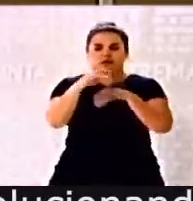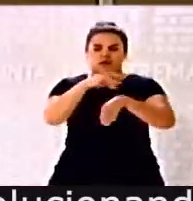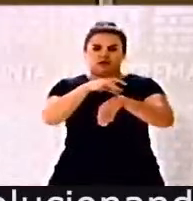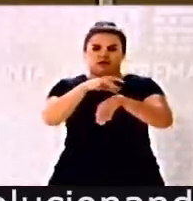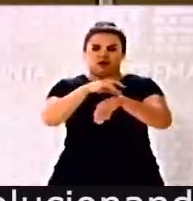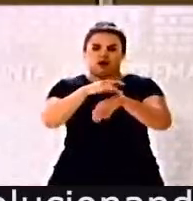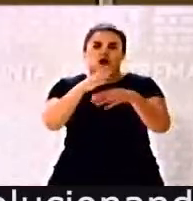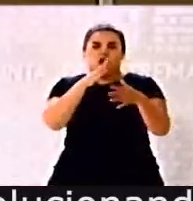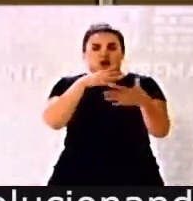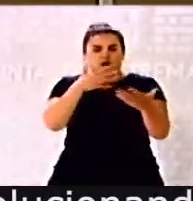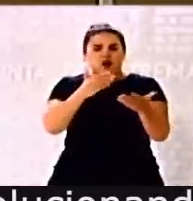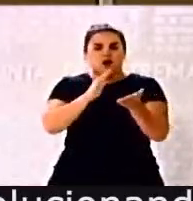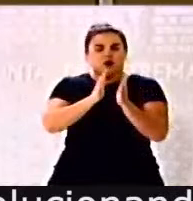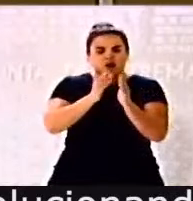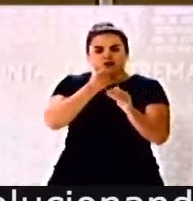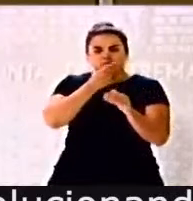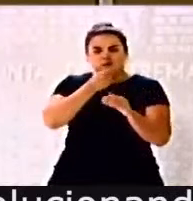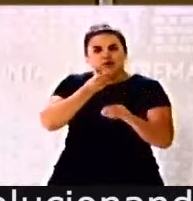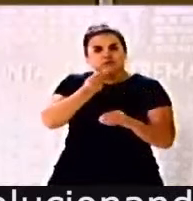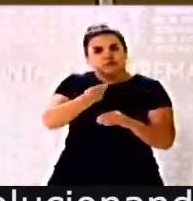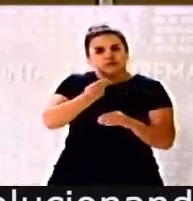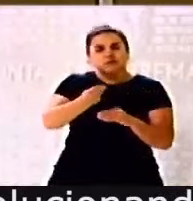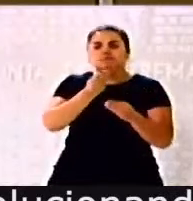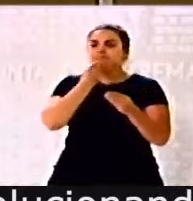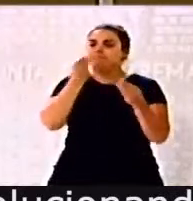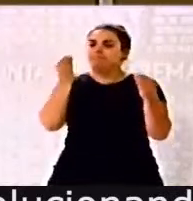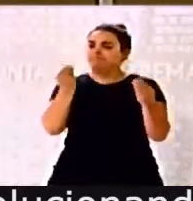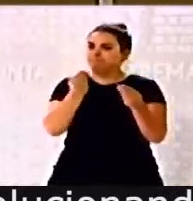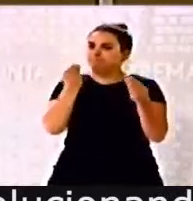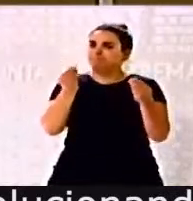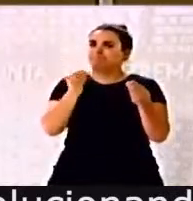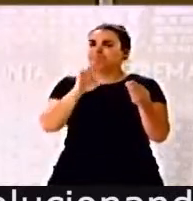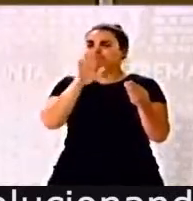y respondiendo al tratamiento que le hemos puesto.